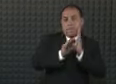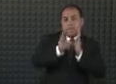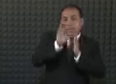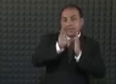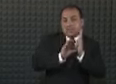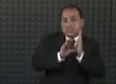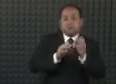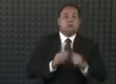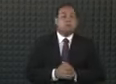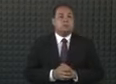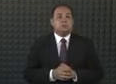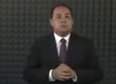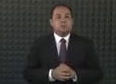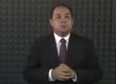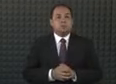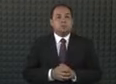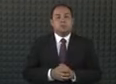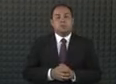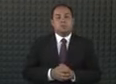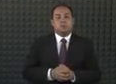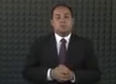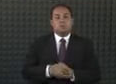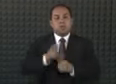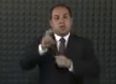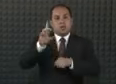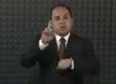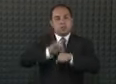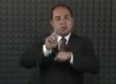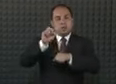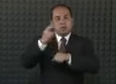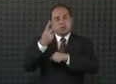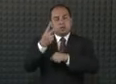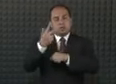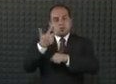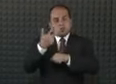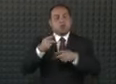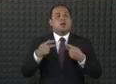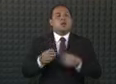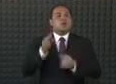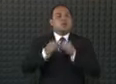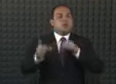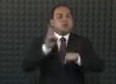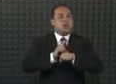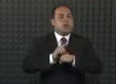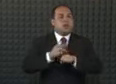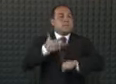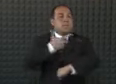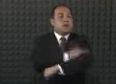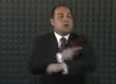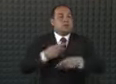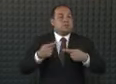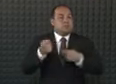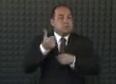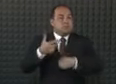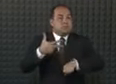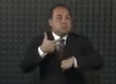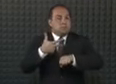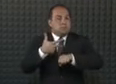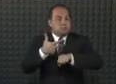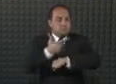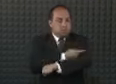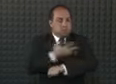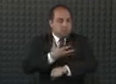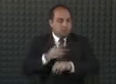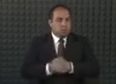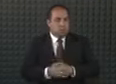intervalo, porque ese día 28 es el último día para los que se vacunaron el primer día de la etapa de vacunación. No sé si me estoy explicando.